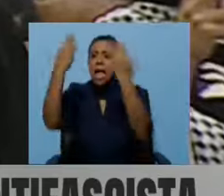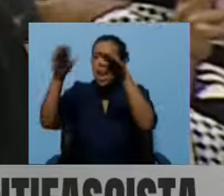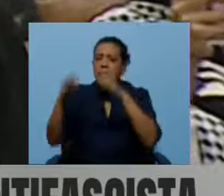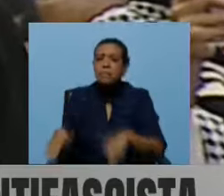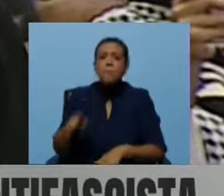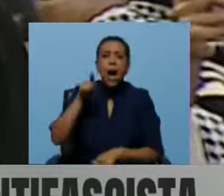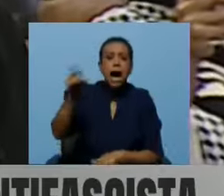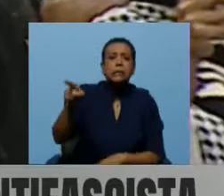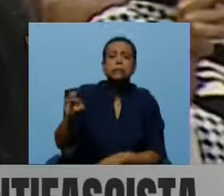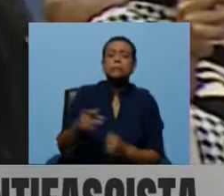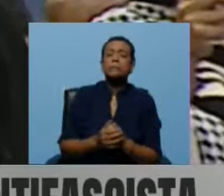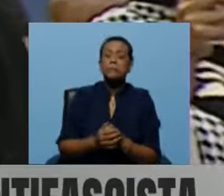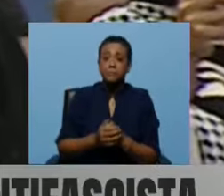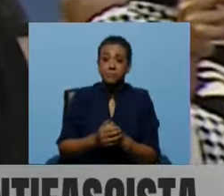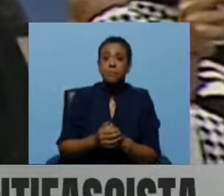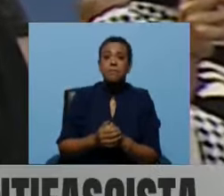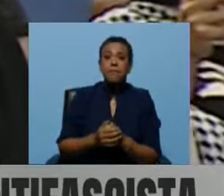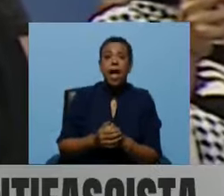es